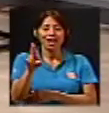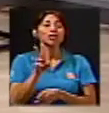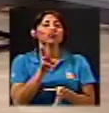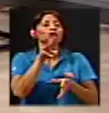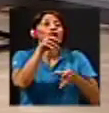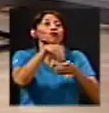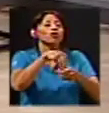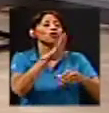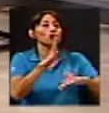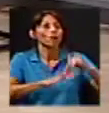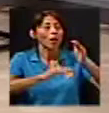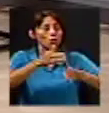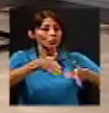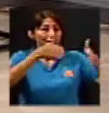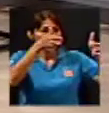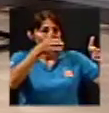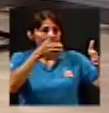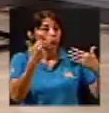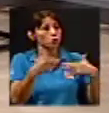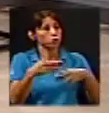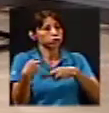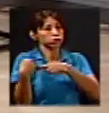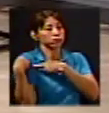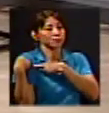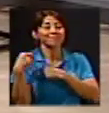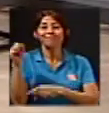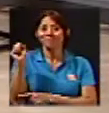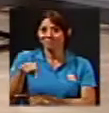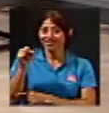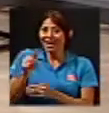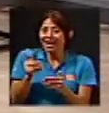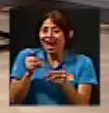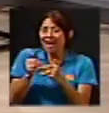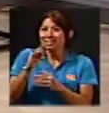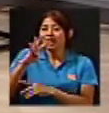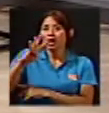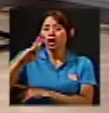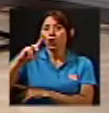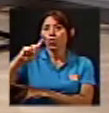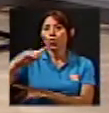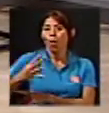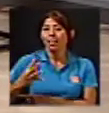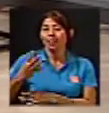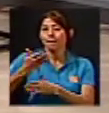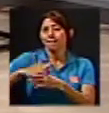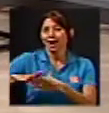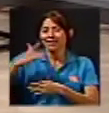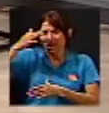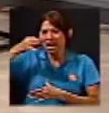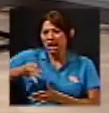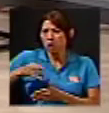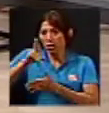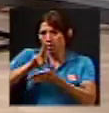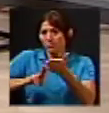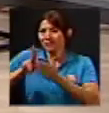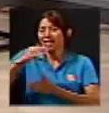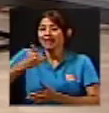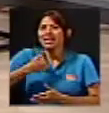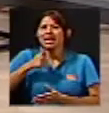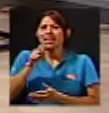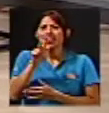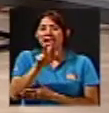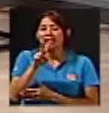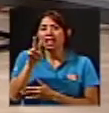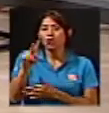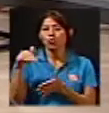es. La responsabilidad, o sea, es muy grande. Casi una cuarta parte, porque creo que la universidad anda como ahí en 32.000,